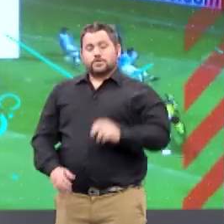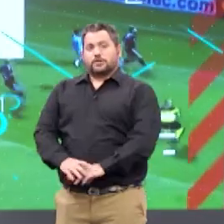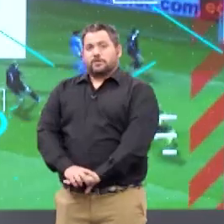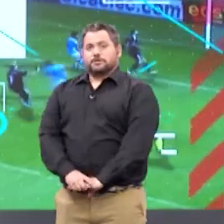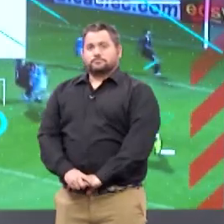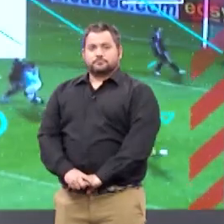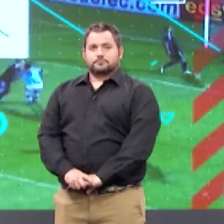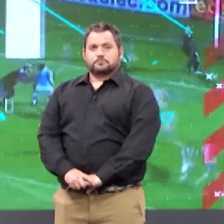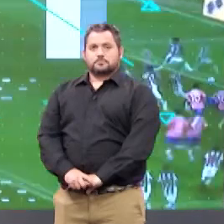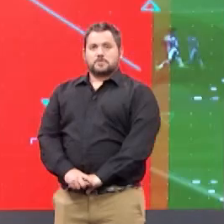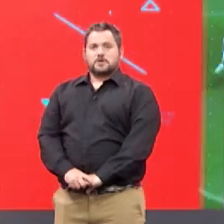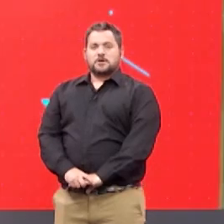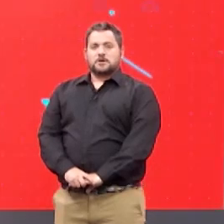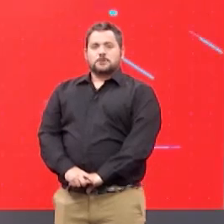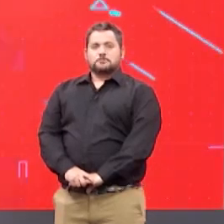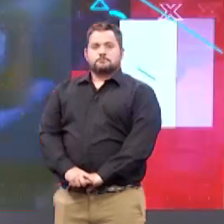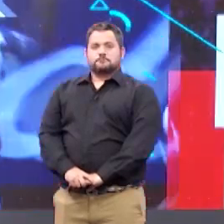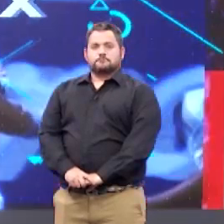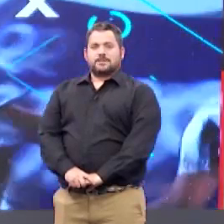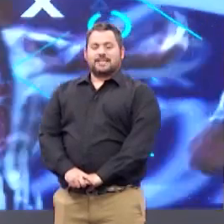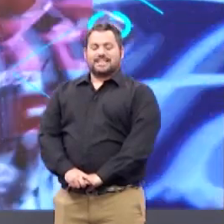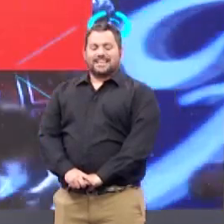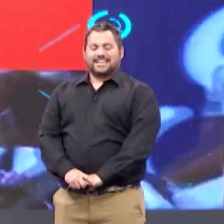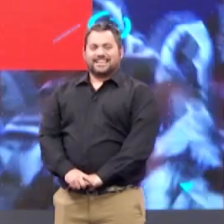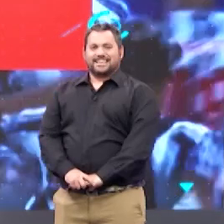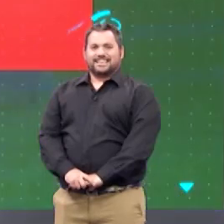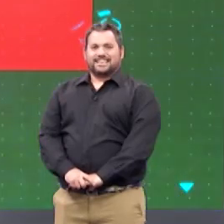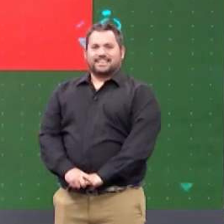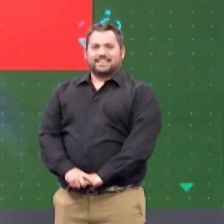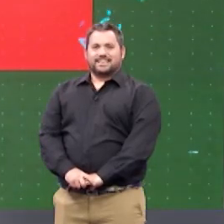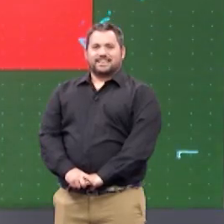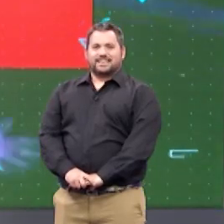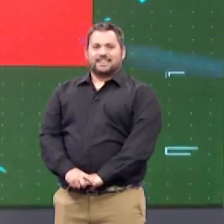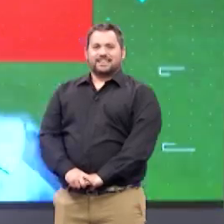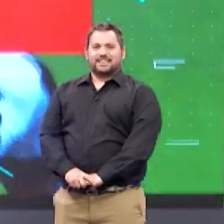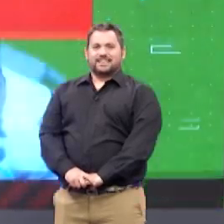que lo vea. Totalmente. Excelente, a las 21 fútbol. Usted no puede, está ocupado, pero bueno. Sí, estoy haciendo